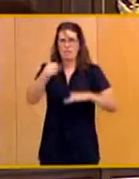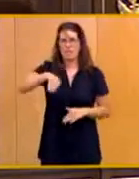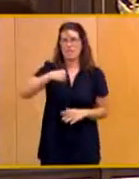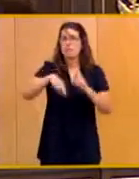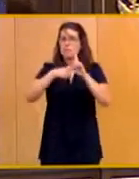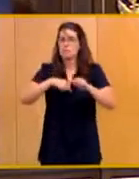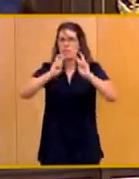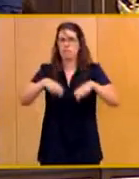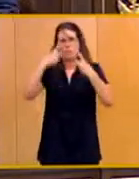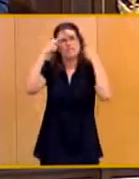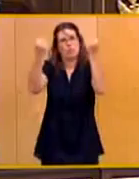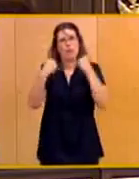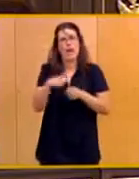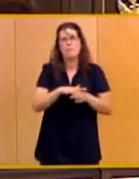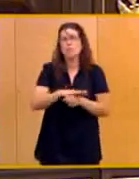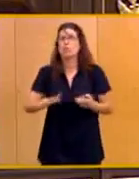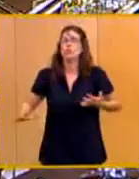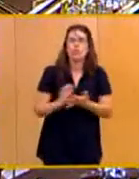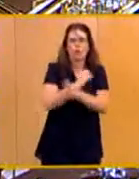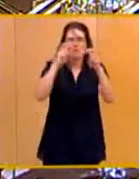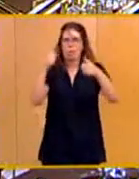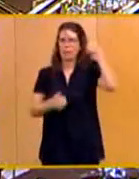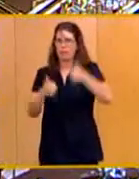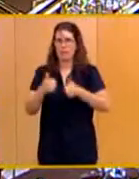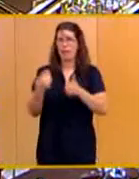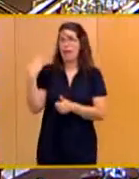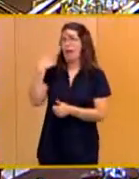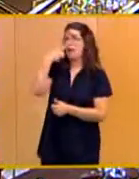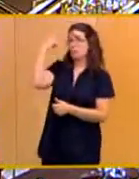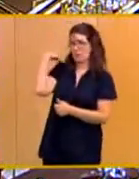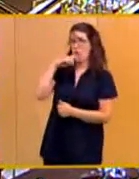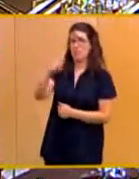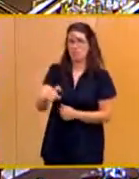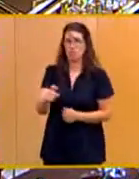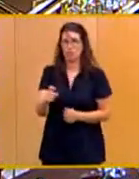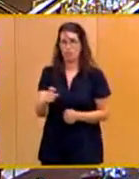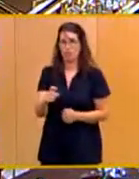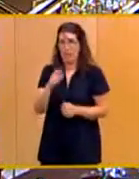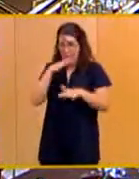los ámbitos de la competitividad. Y en estos momentos, señor Rajoy,